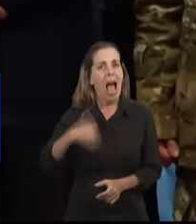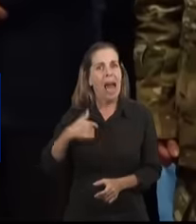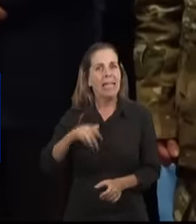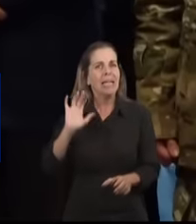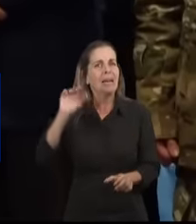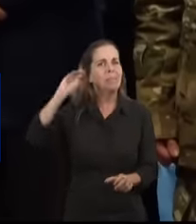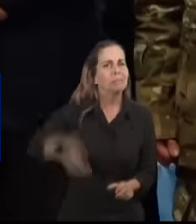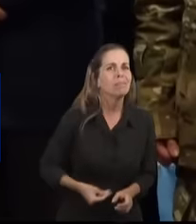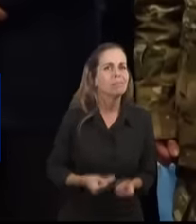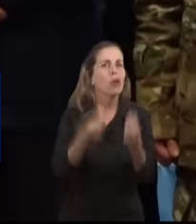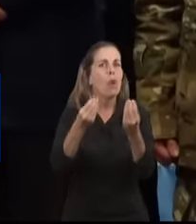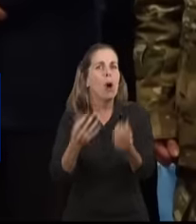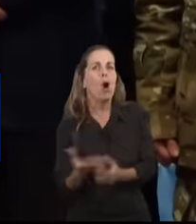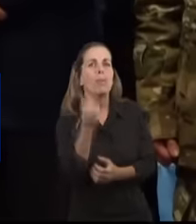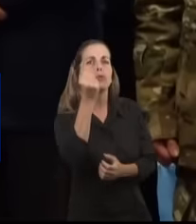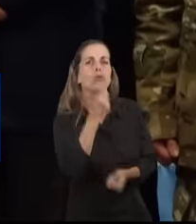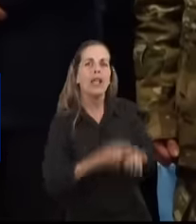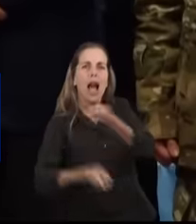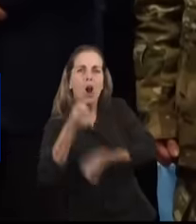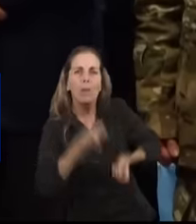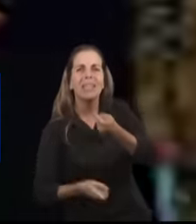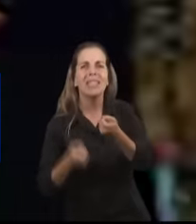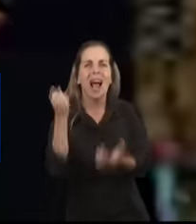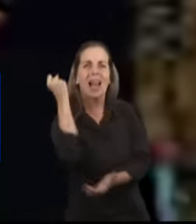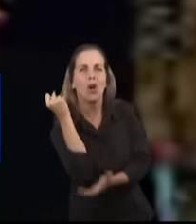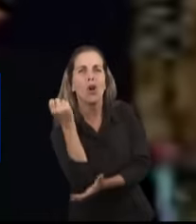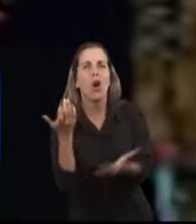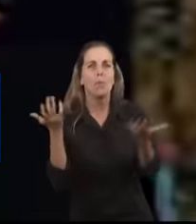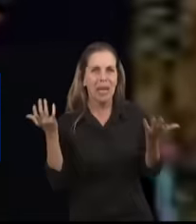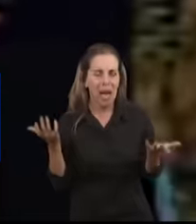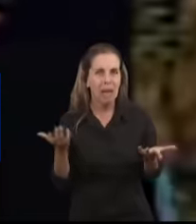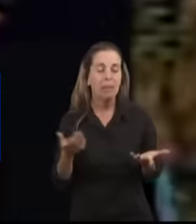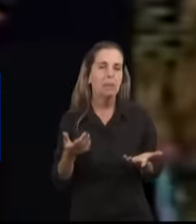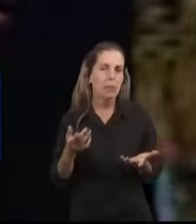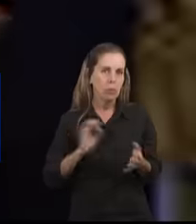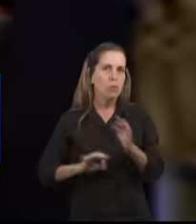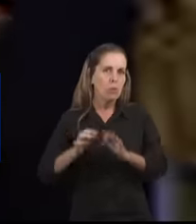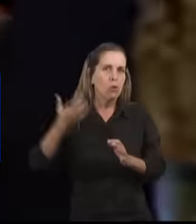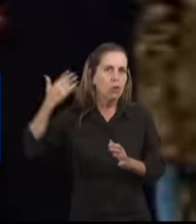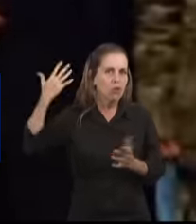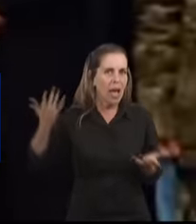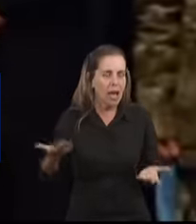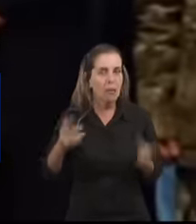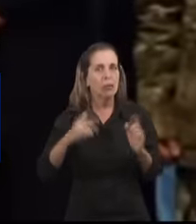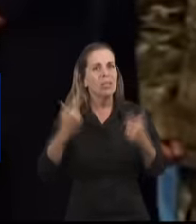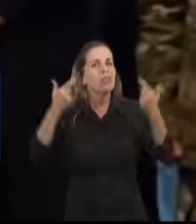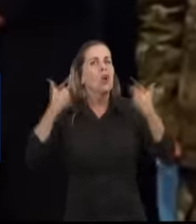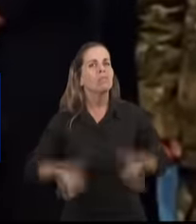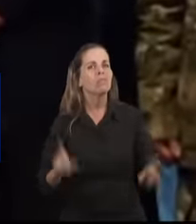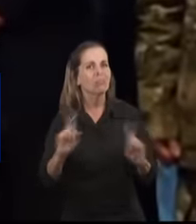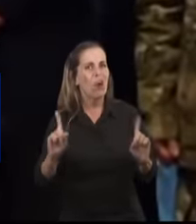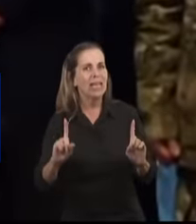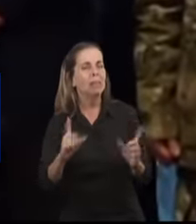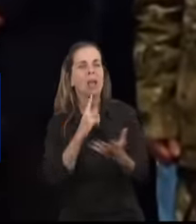comercial y estratégica durante años y debilitando nuestro rol protagónico en el Atlántico Sur. Esto no es casualidad.